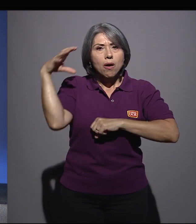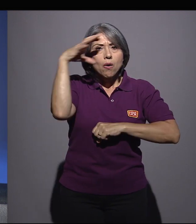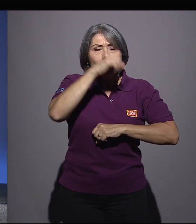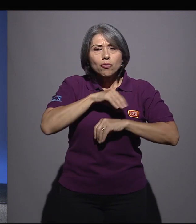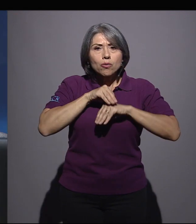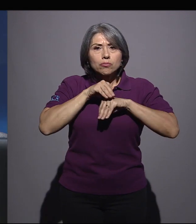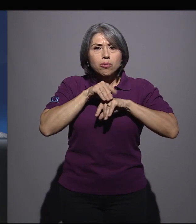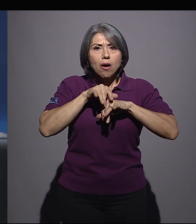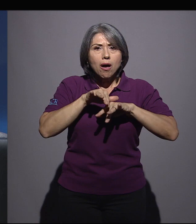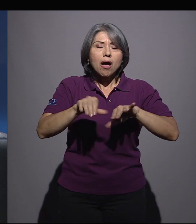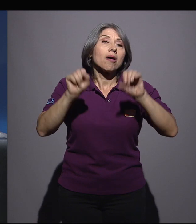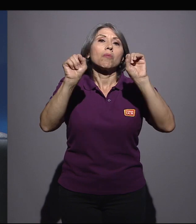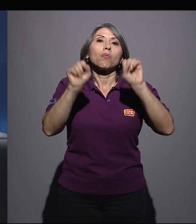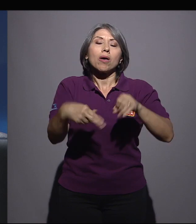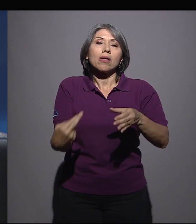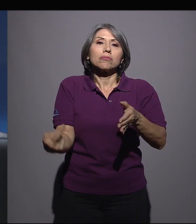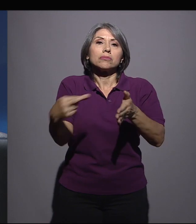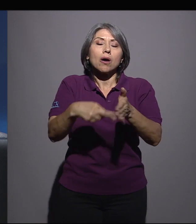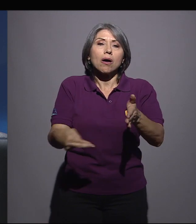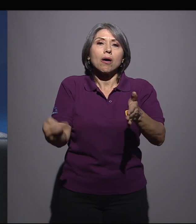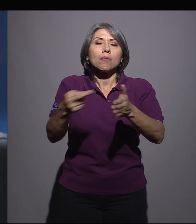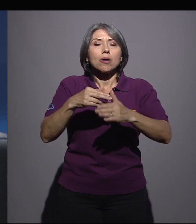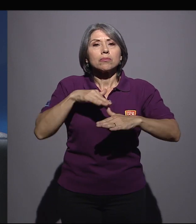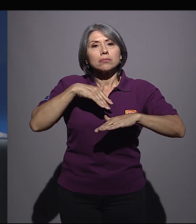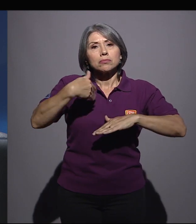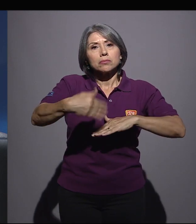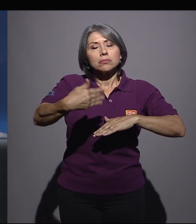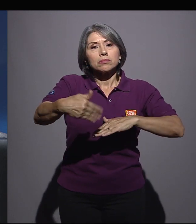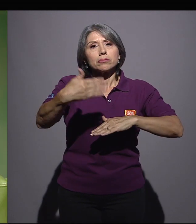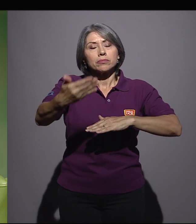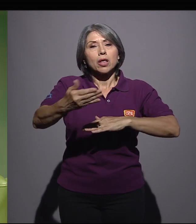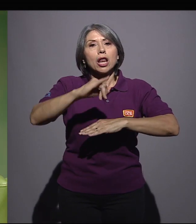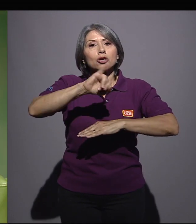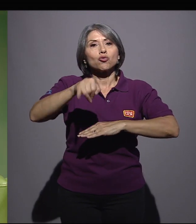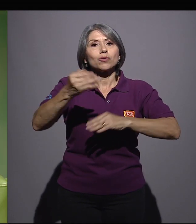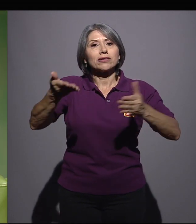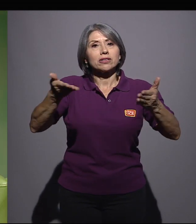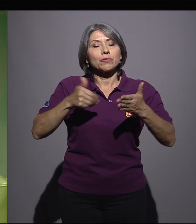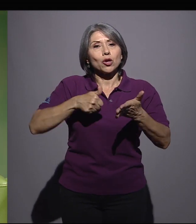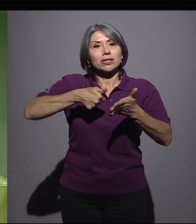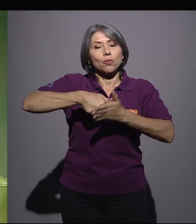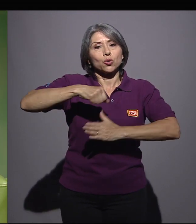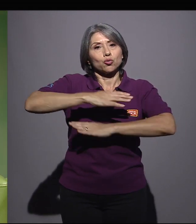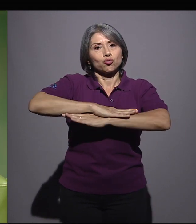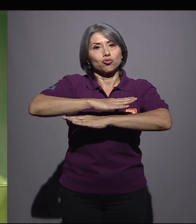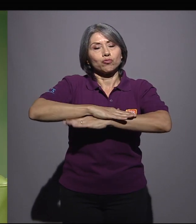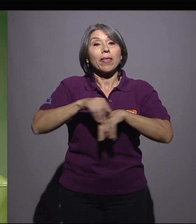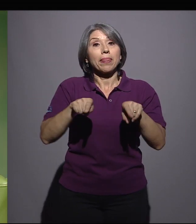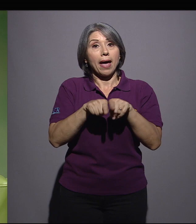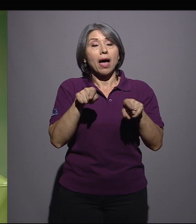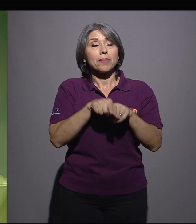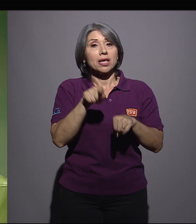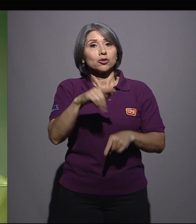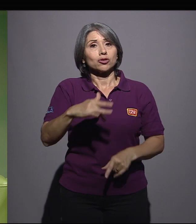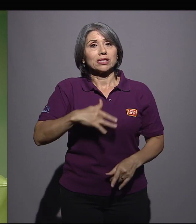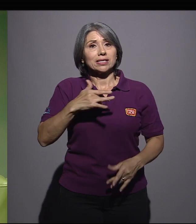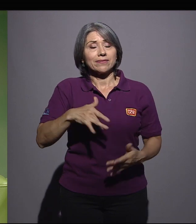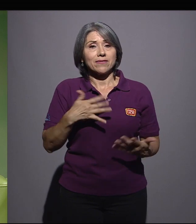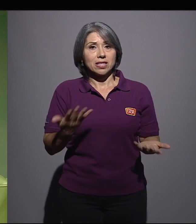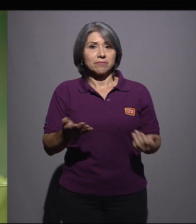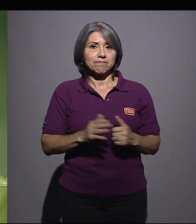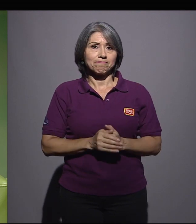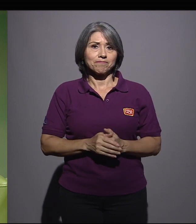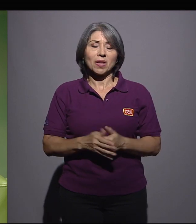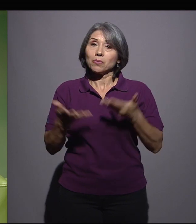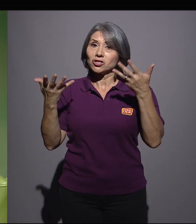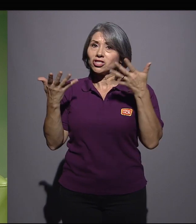como replicar a nivel de las juntas receptoras de votos, ¿verdad? Que es una manera de sensibilizar también. Claro. Pues ahí queda toda